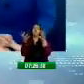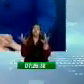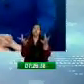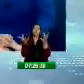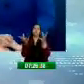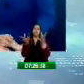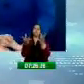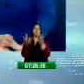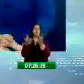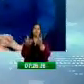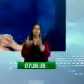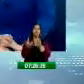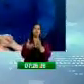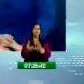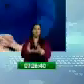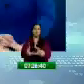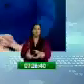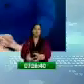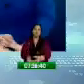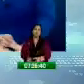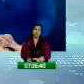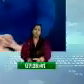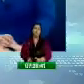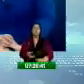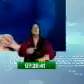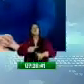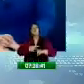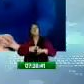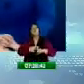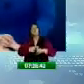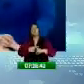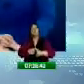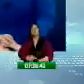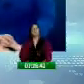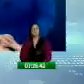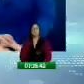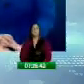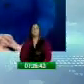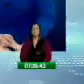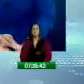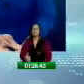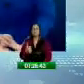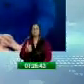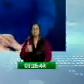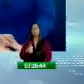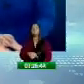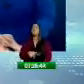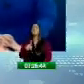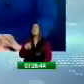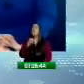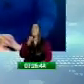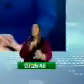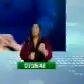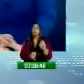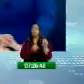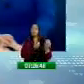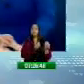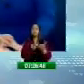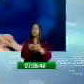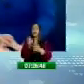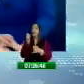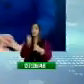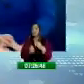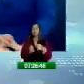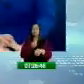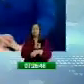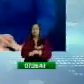ministra. Tal vez un llamado que usted quiera hacer al colectivo ciudadano en aras de contribuir, pues como usted bien